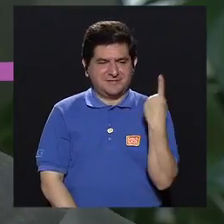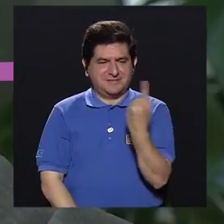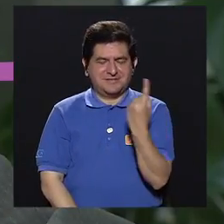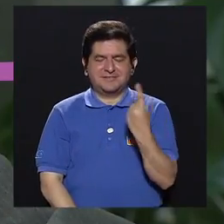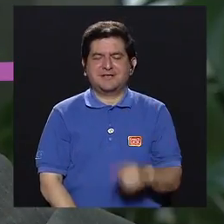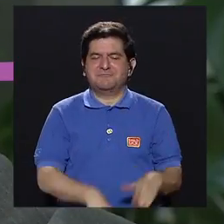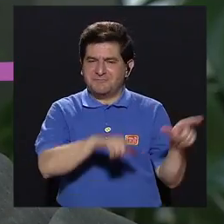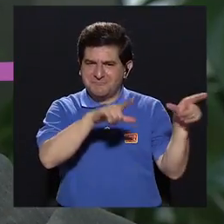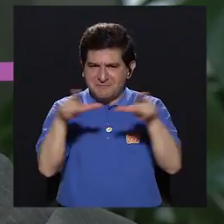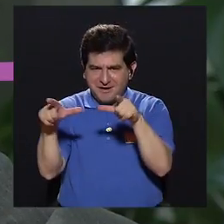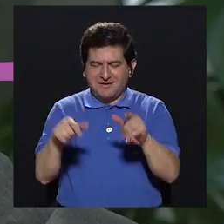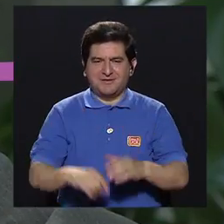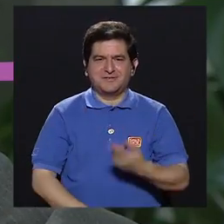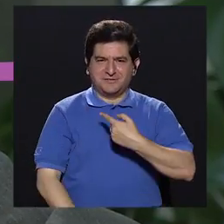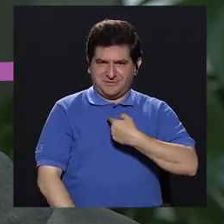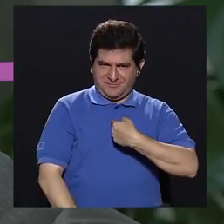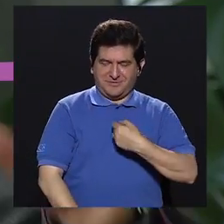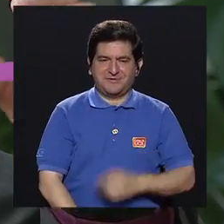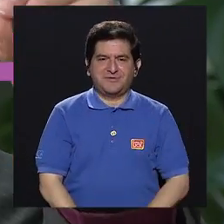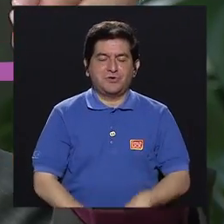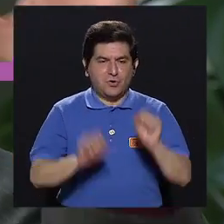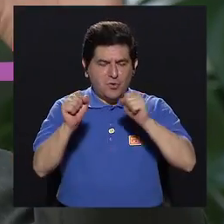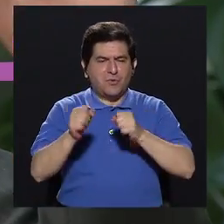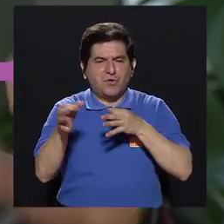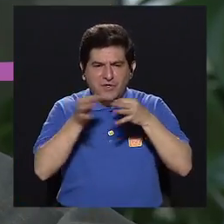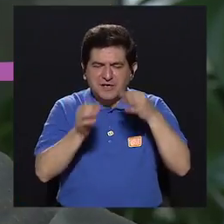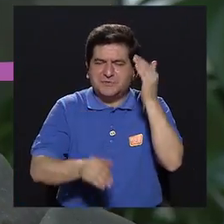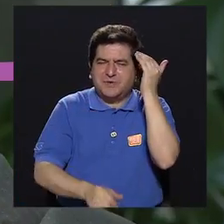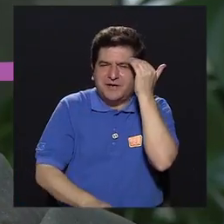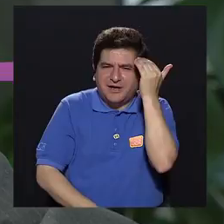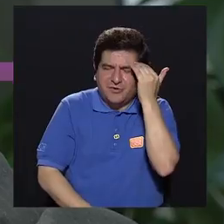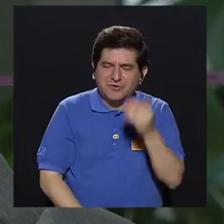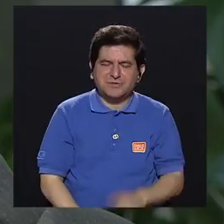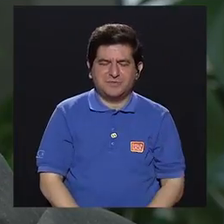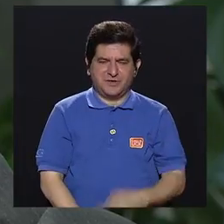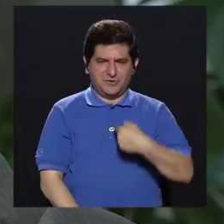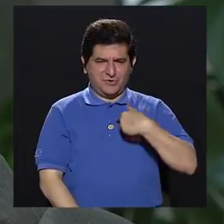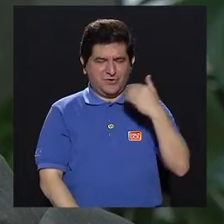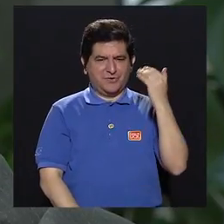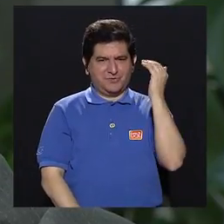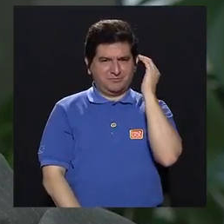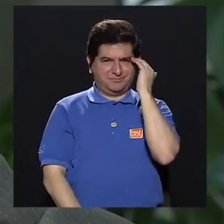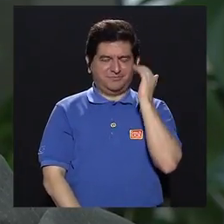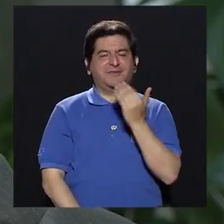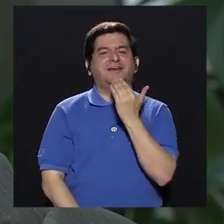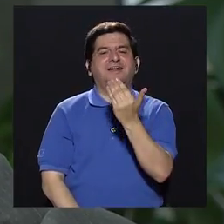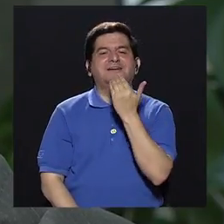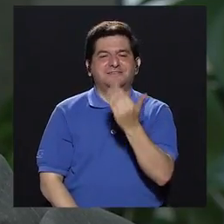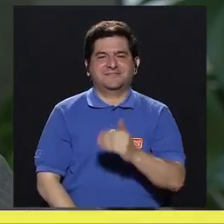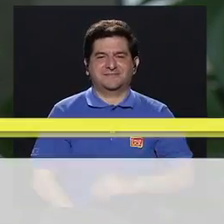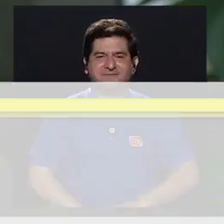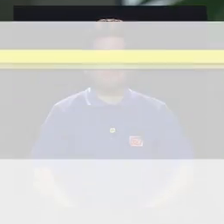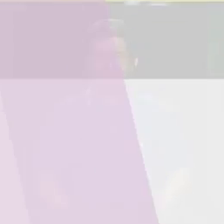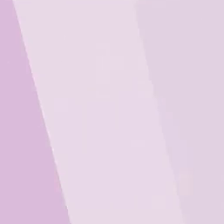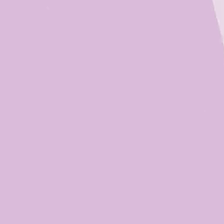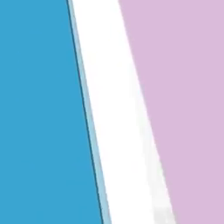siempre estaré a las órdenes para poder dar un poquito del conocimiento que uno tiene. Gracias. Muchísimas gracias. Para